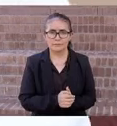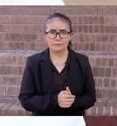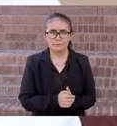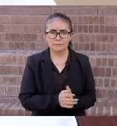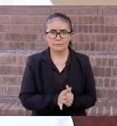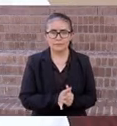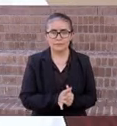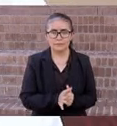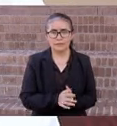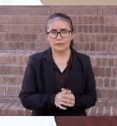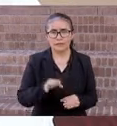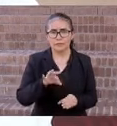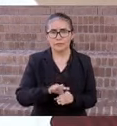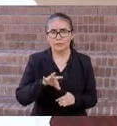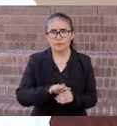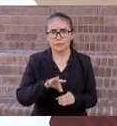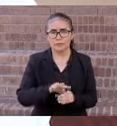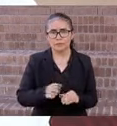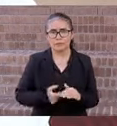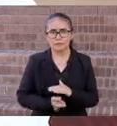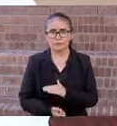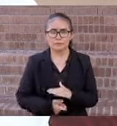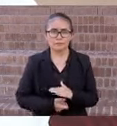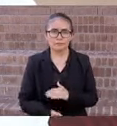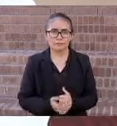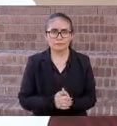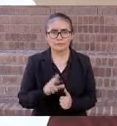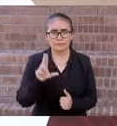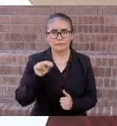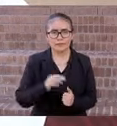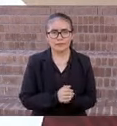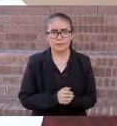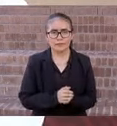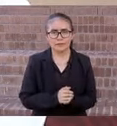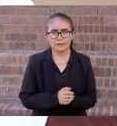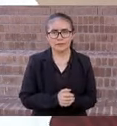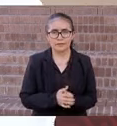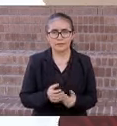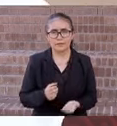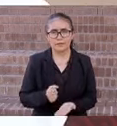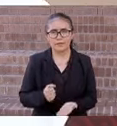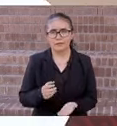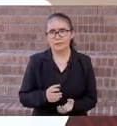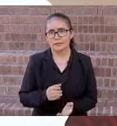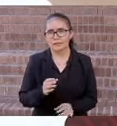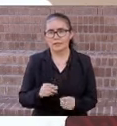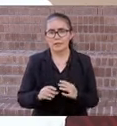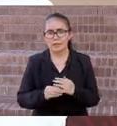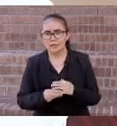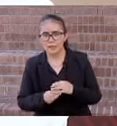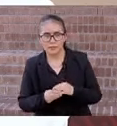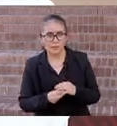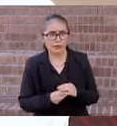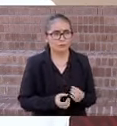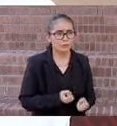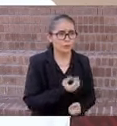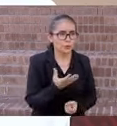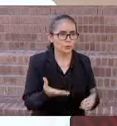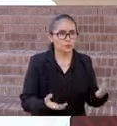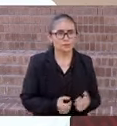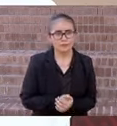compra de votos nada de estar repartiendo despensas frijol con gorgojo